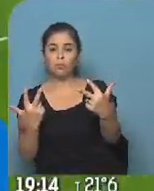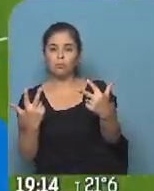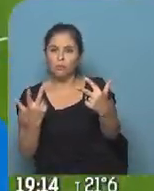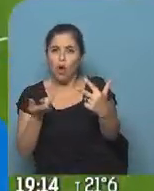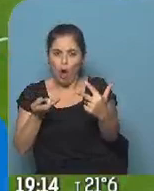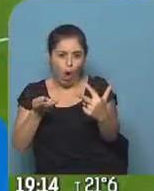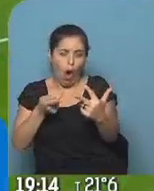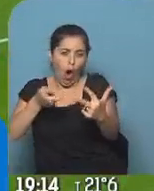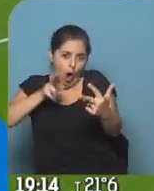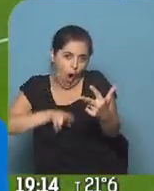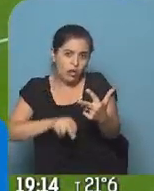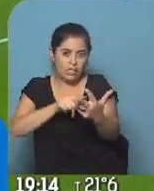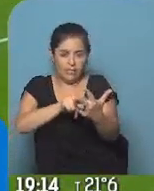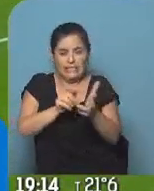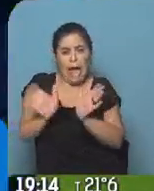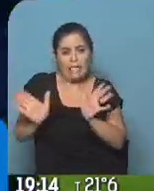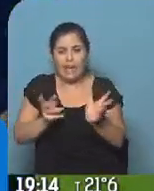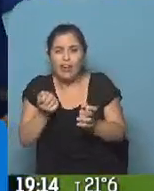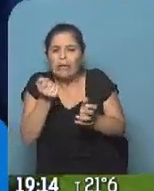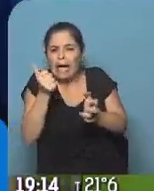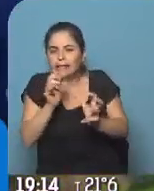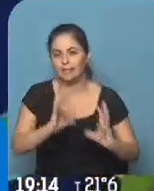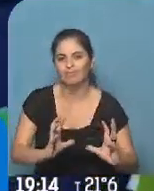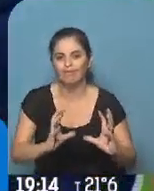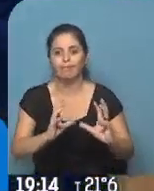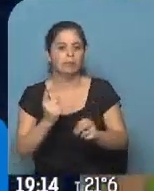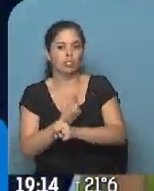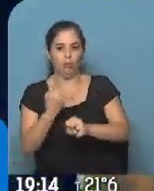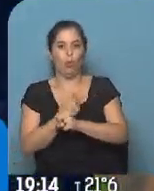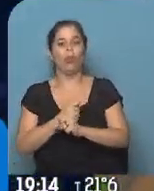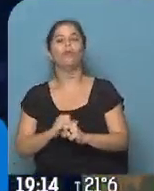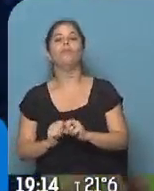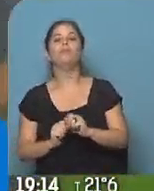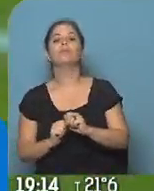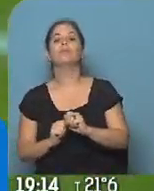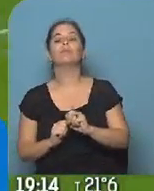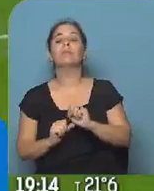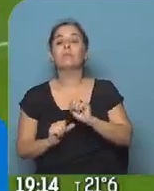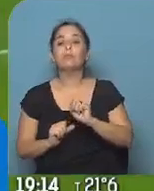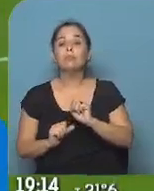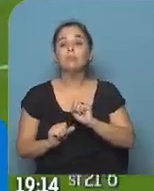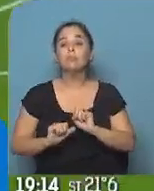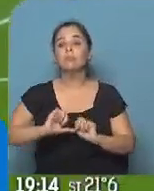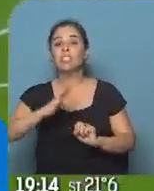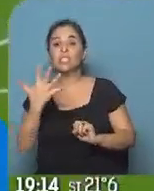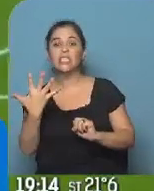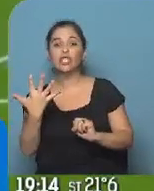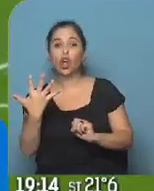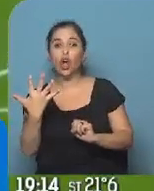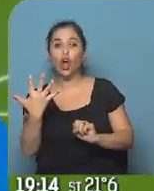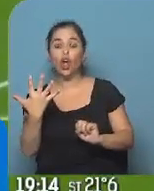Armani, por eso su frustración. Borré convertía el quinto del conjunto local